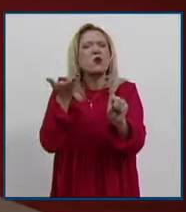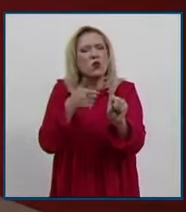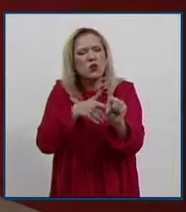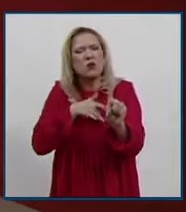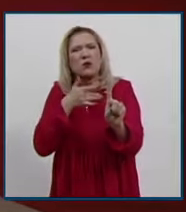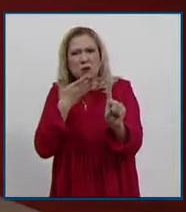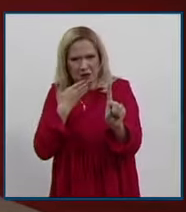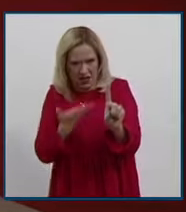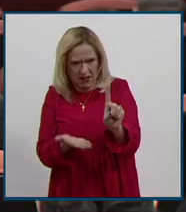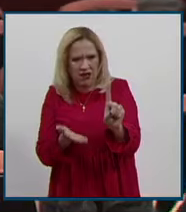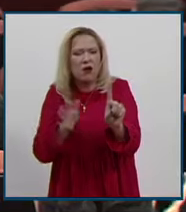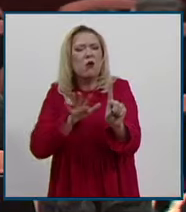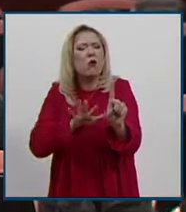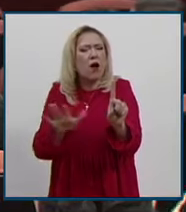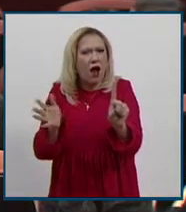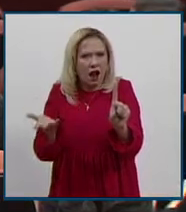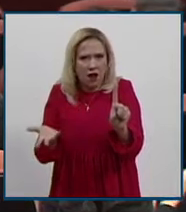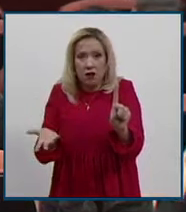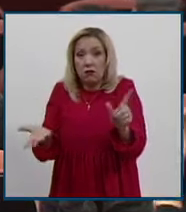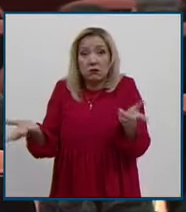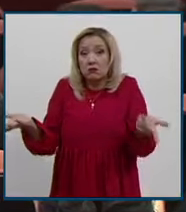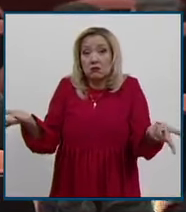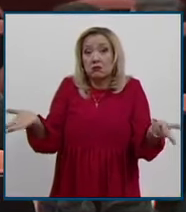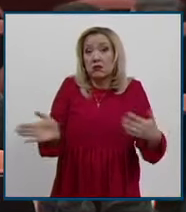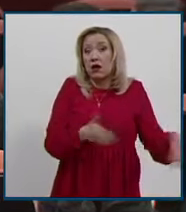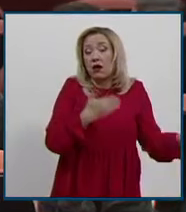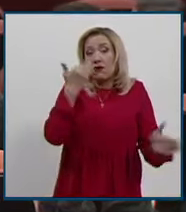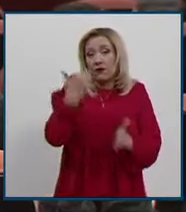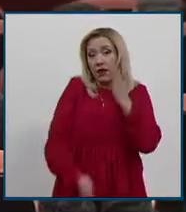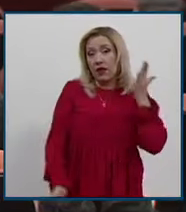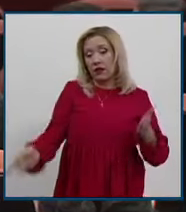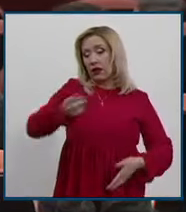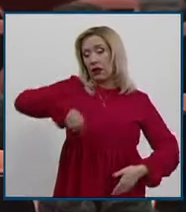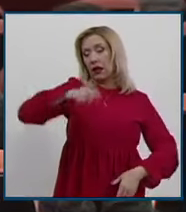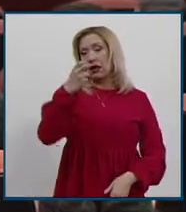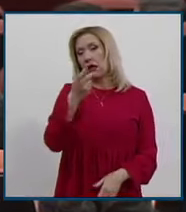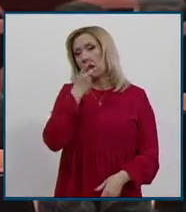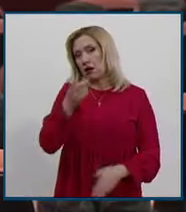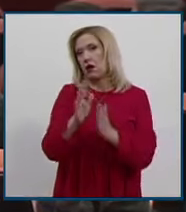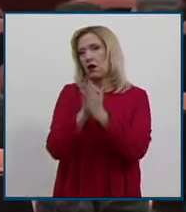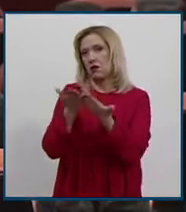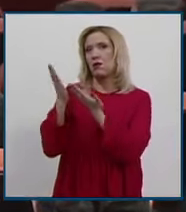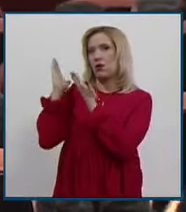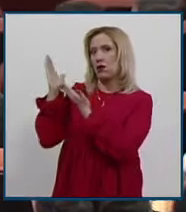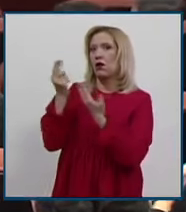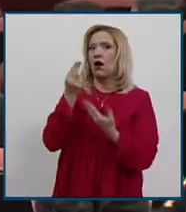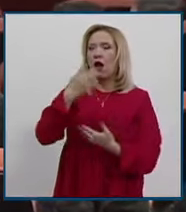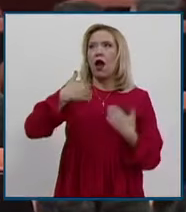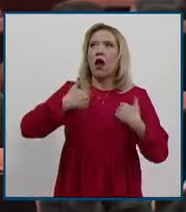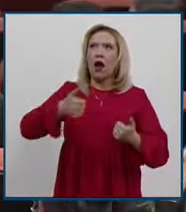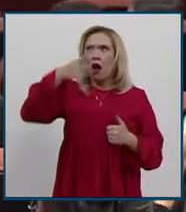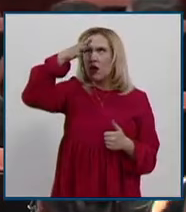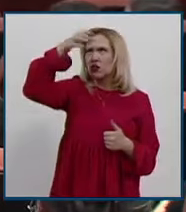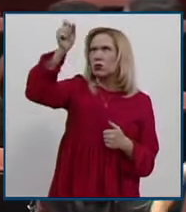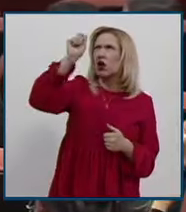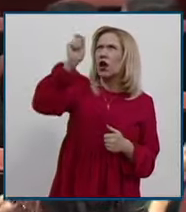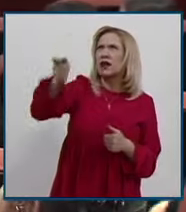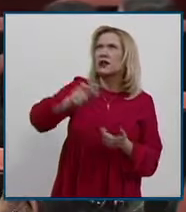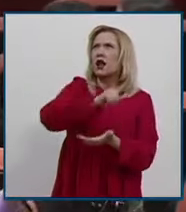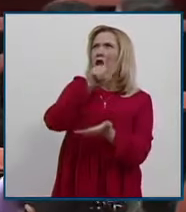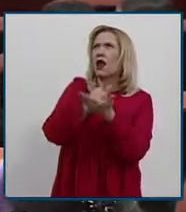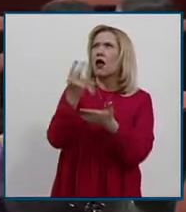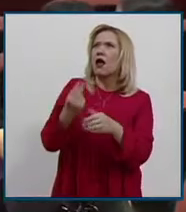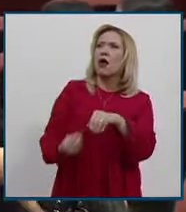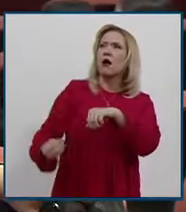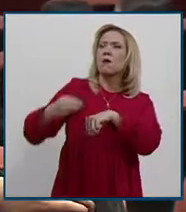sienten qué es lo que esperan especialistas destacaron la importancia del libro para entender el concepto de Justicia adaptada o